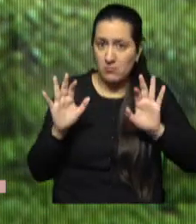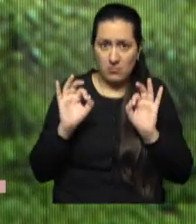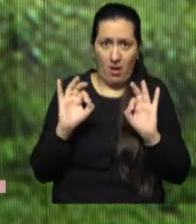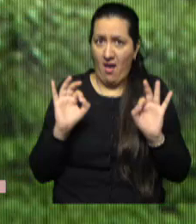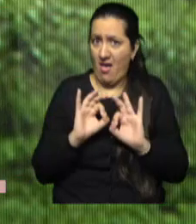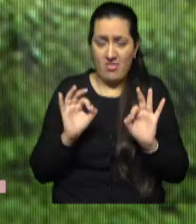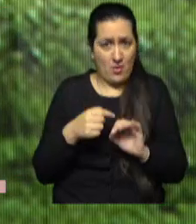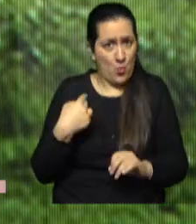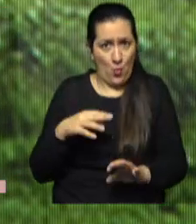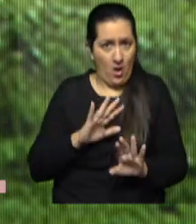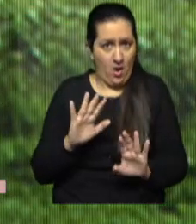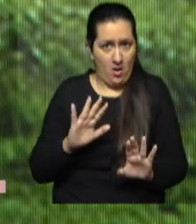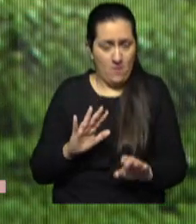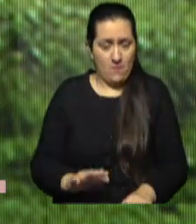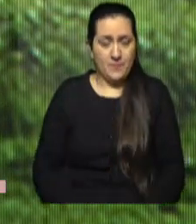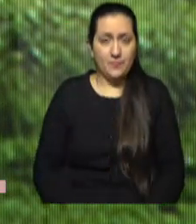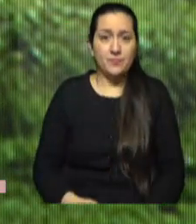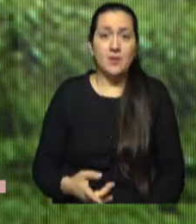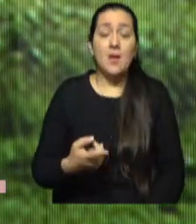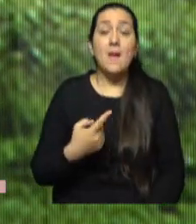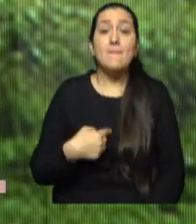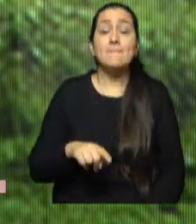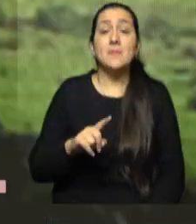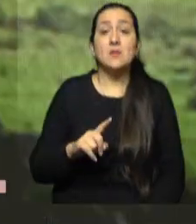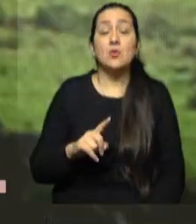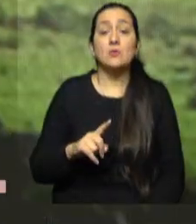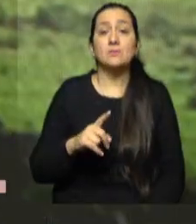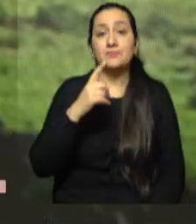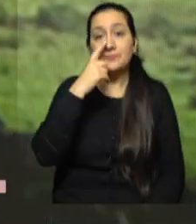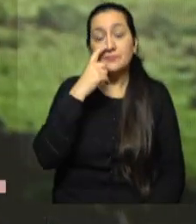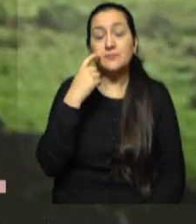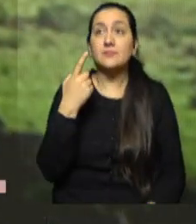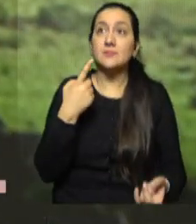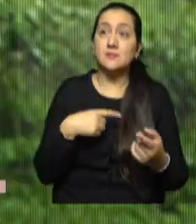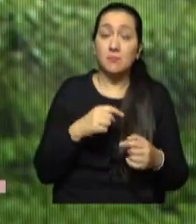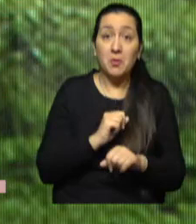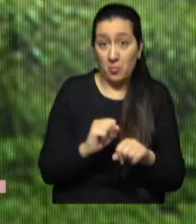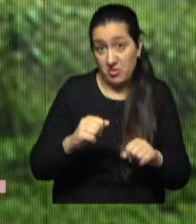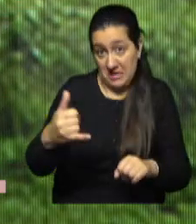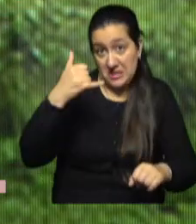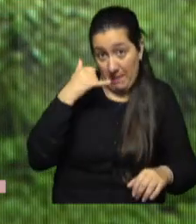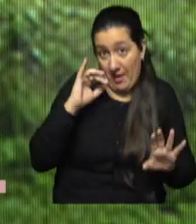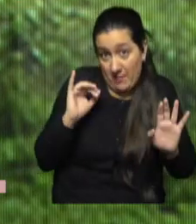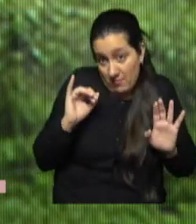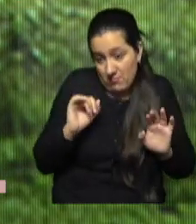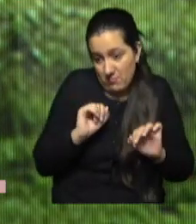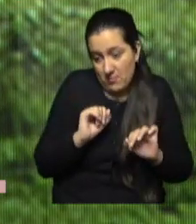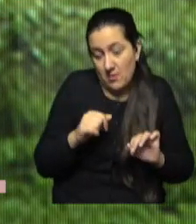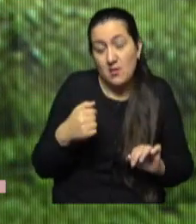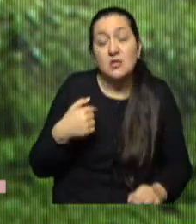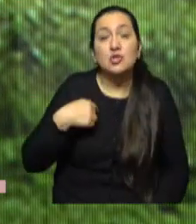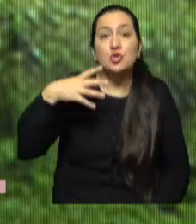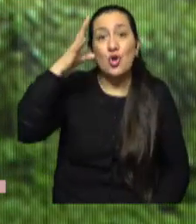no nunca me lo hicieron pero me consta de la oposición sí no podría haber sido podría haber sido me